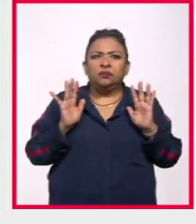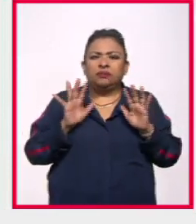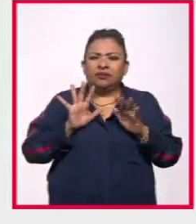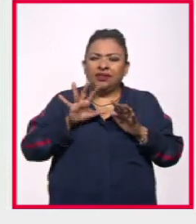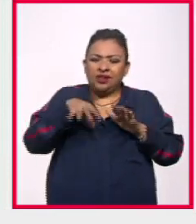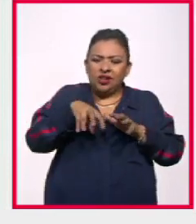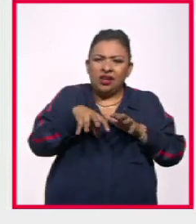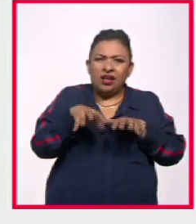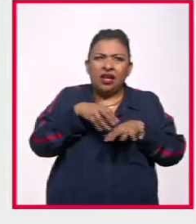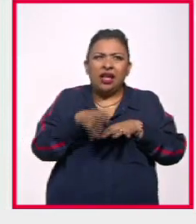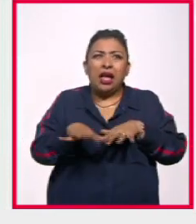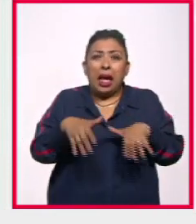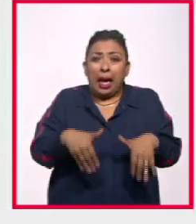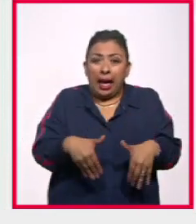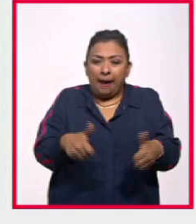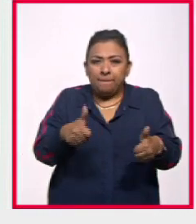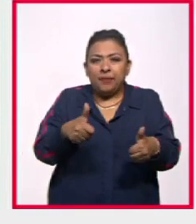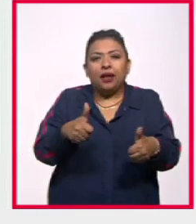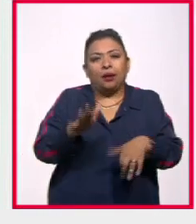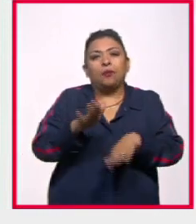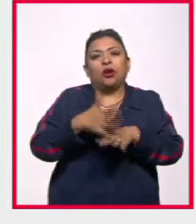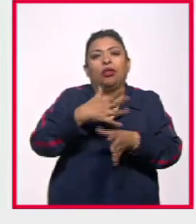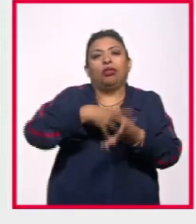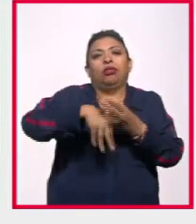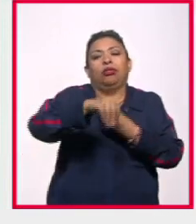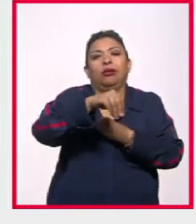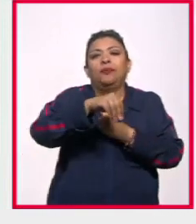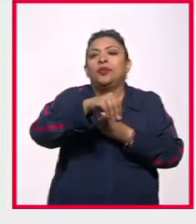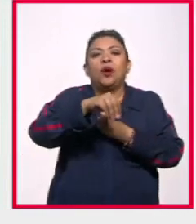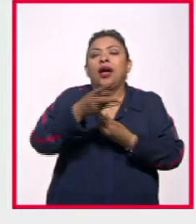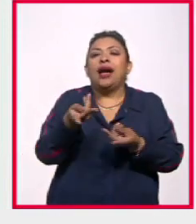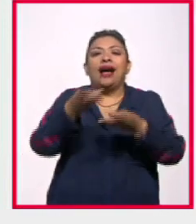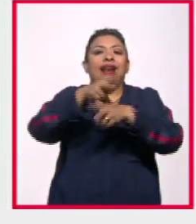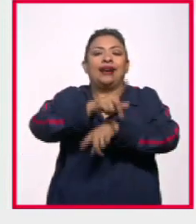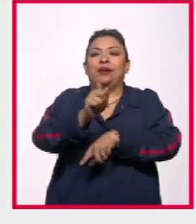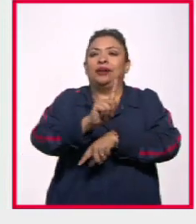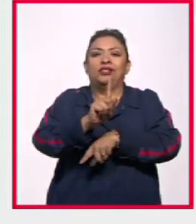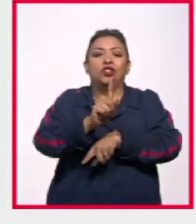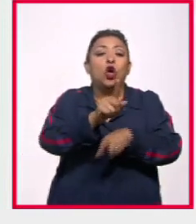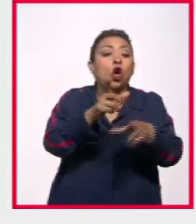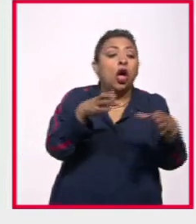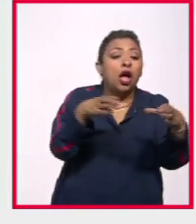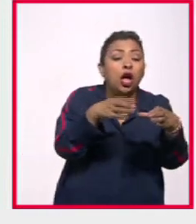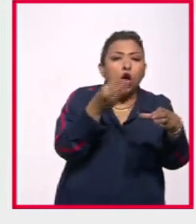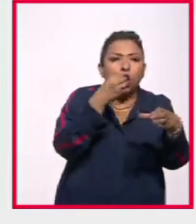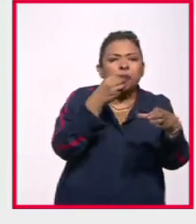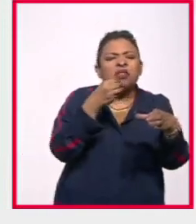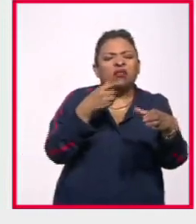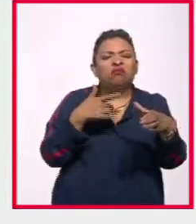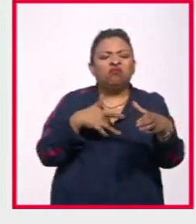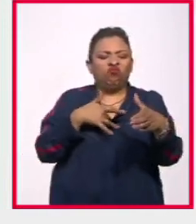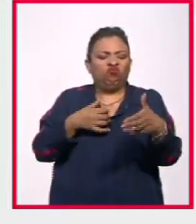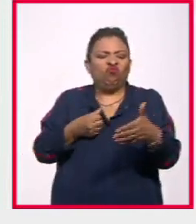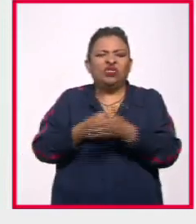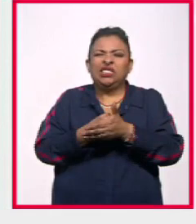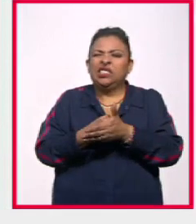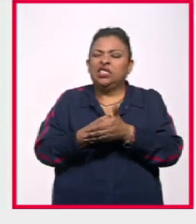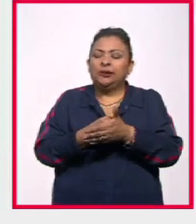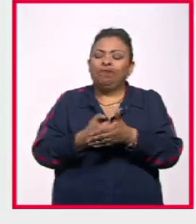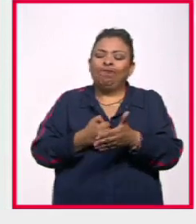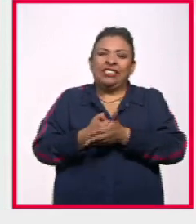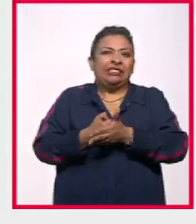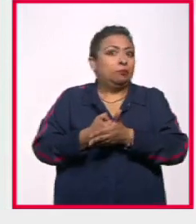A mí es el hambre el que me da de comer, no la comida. La comida me sacia, mala sensación para un